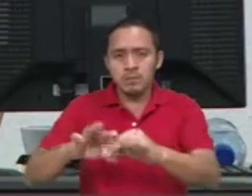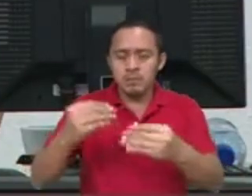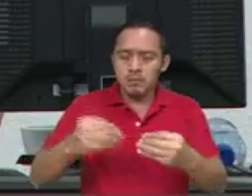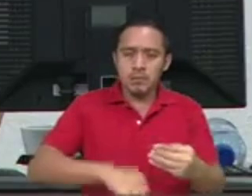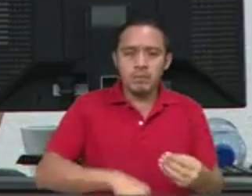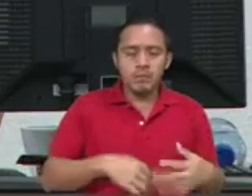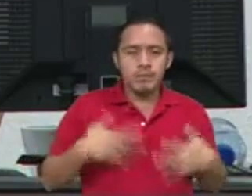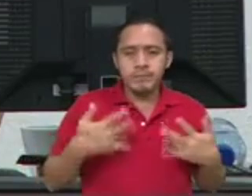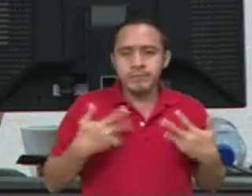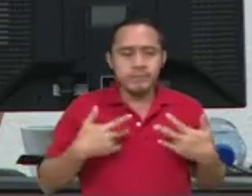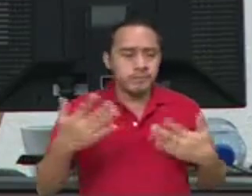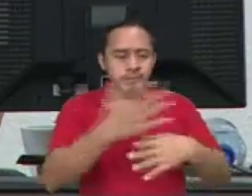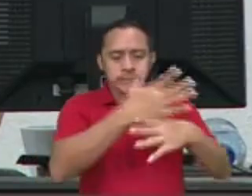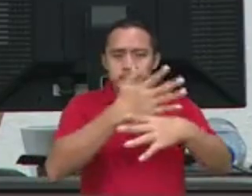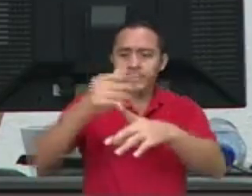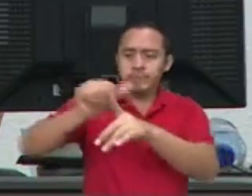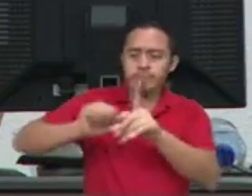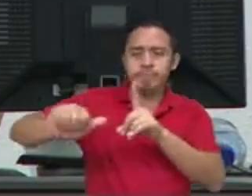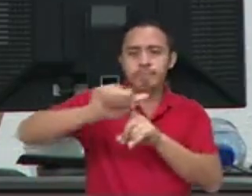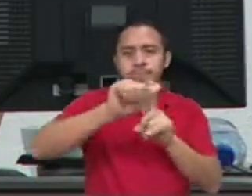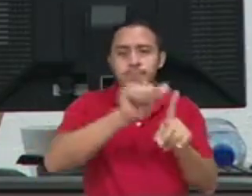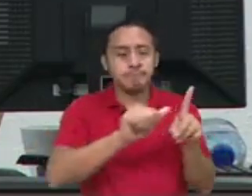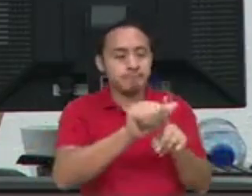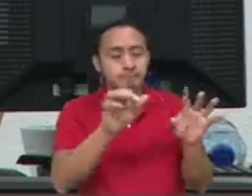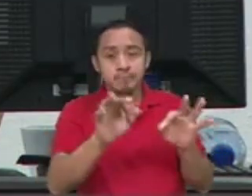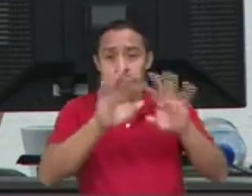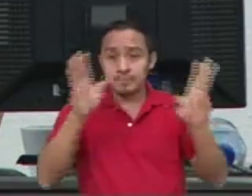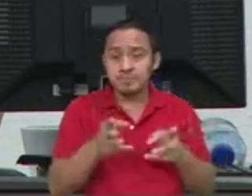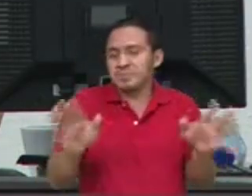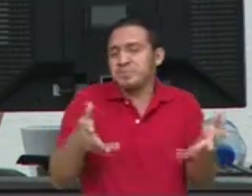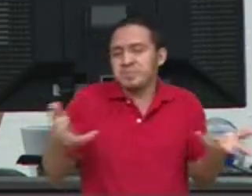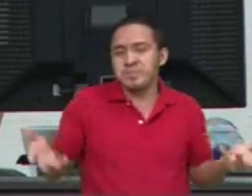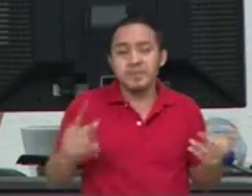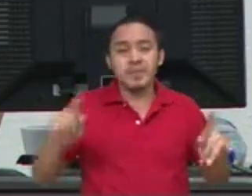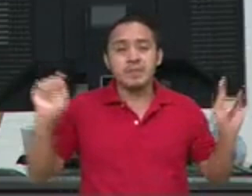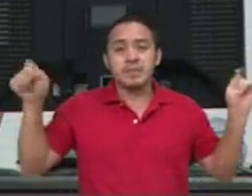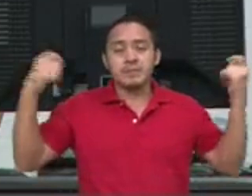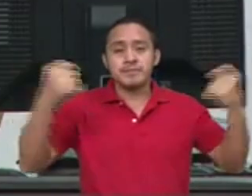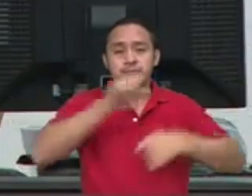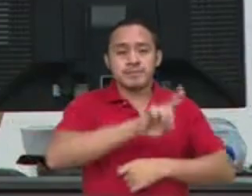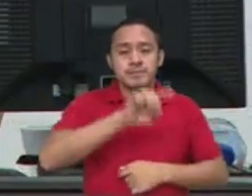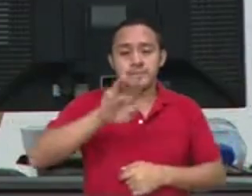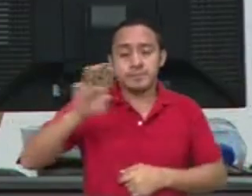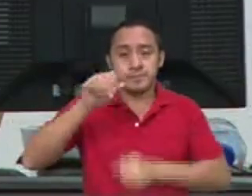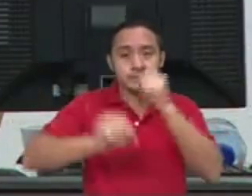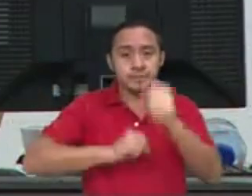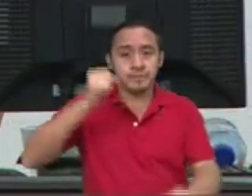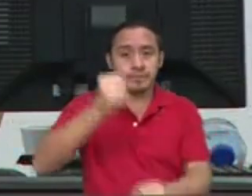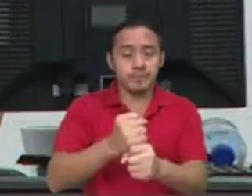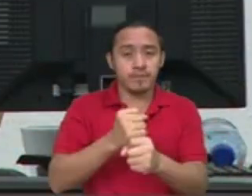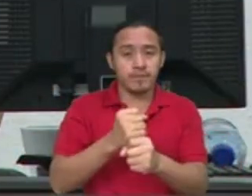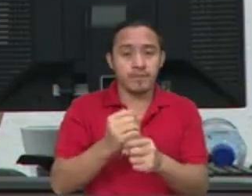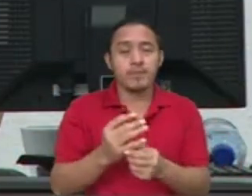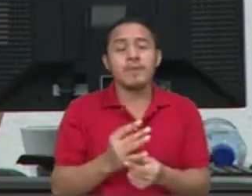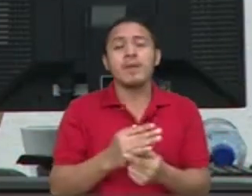mucho júbilo al resto de parlamentos del mundo para celebrar estos 133 aniversarios de